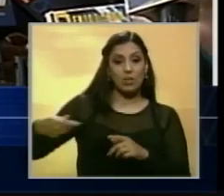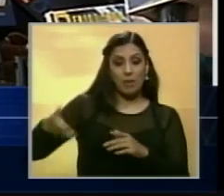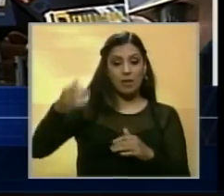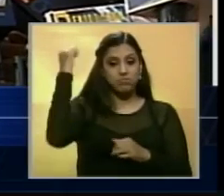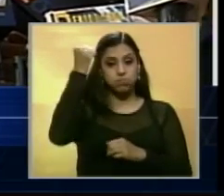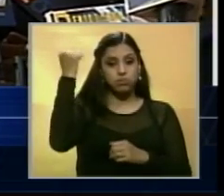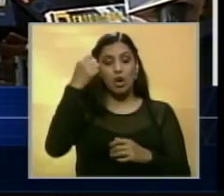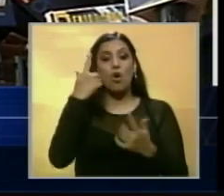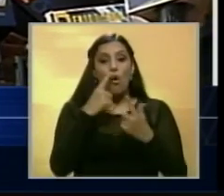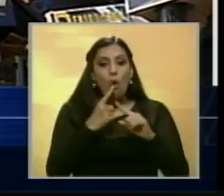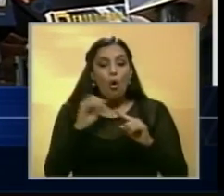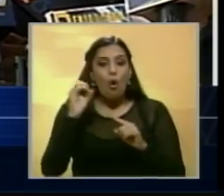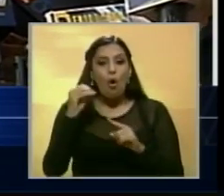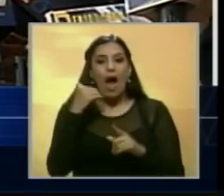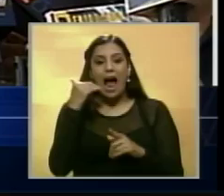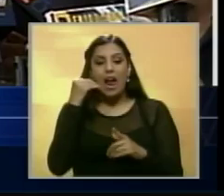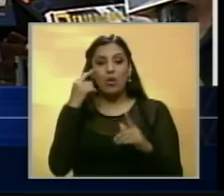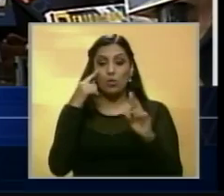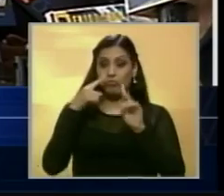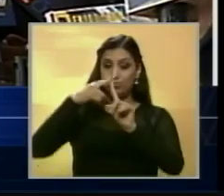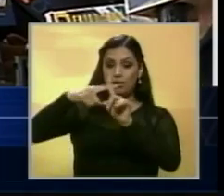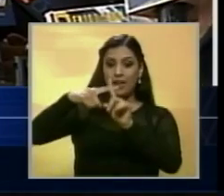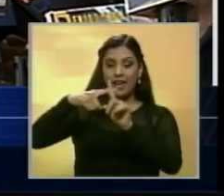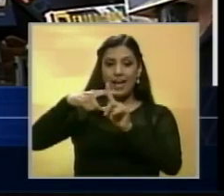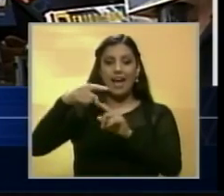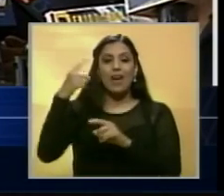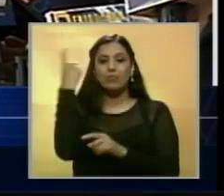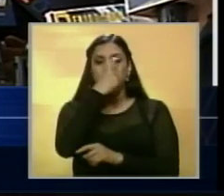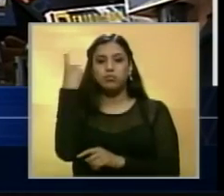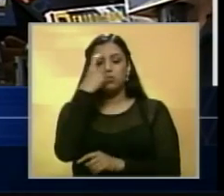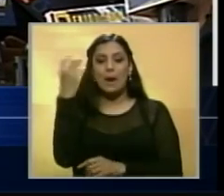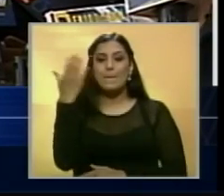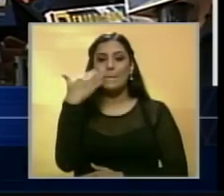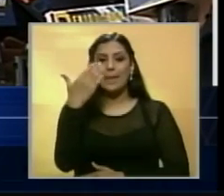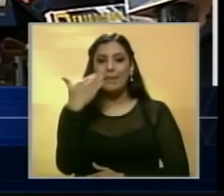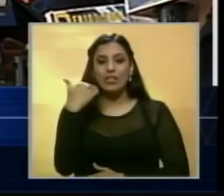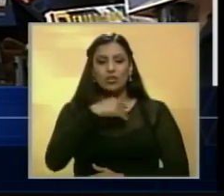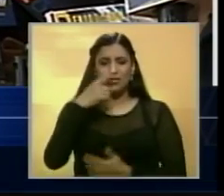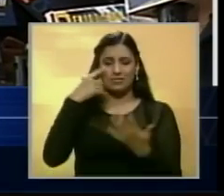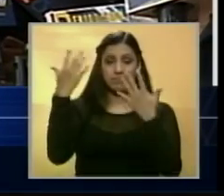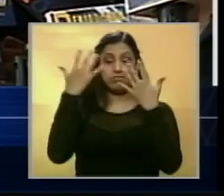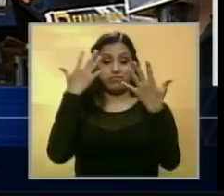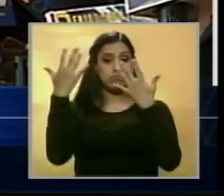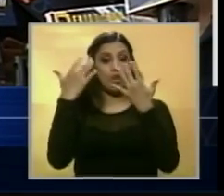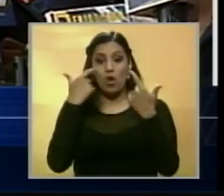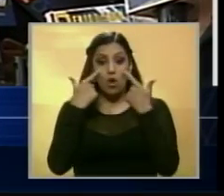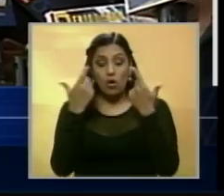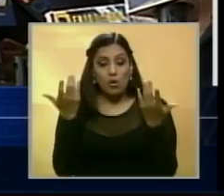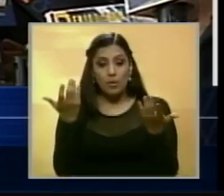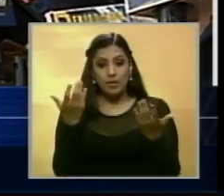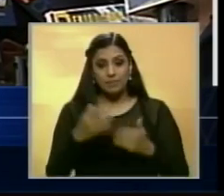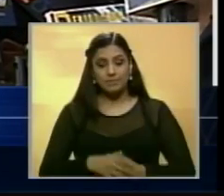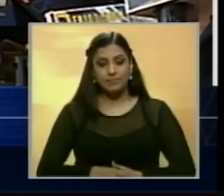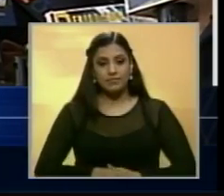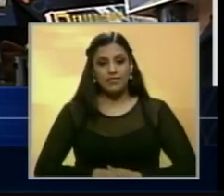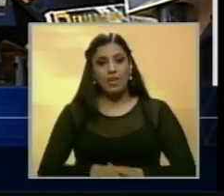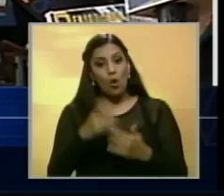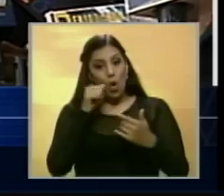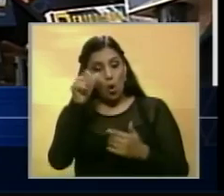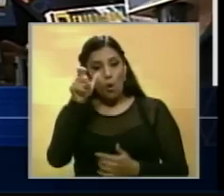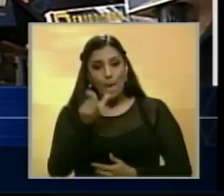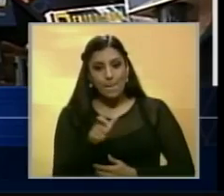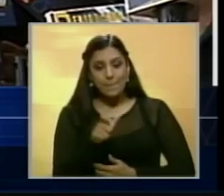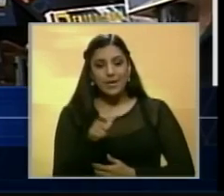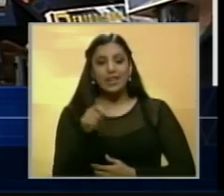que también que nos pusieran en los ojos el gas pimienta que impedía que pudiéramos ver lo que estaba sucediendo. Fabio